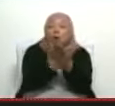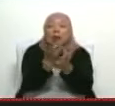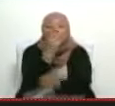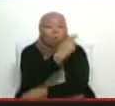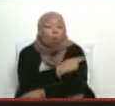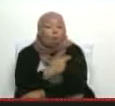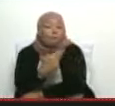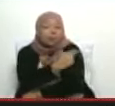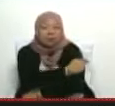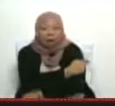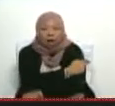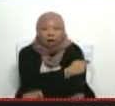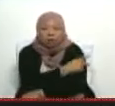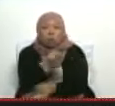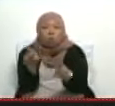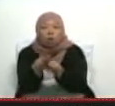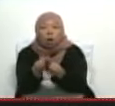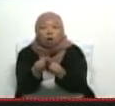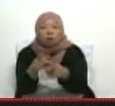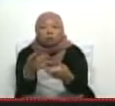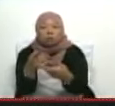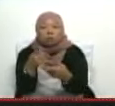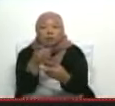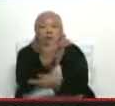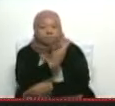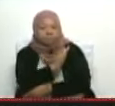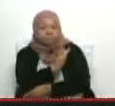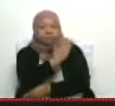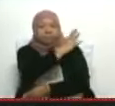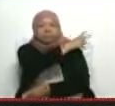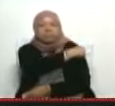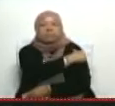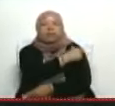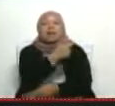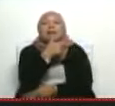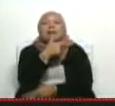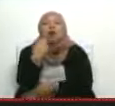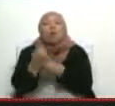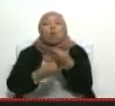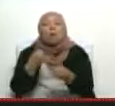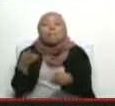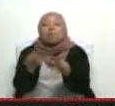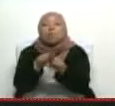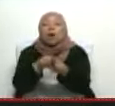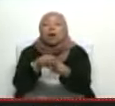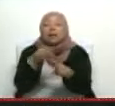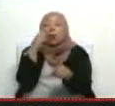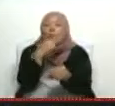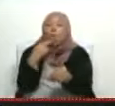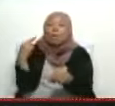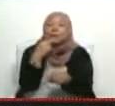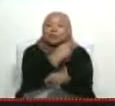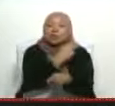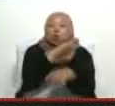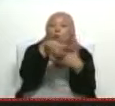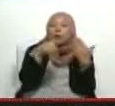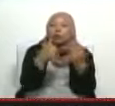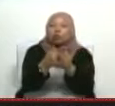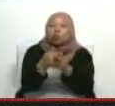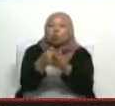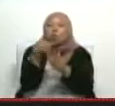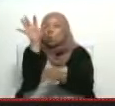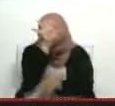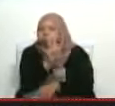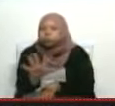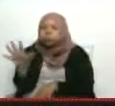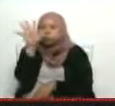nada. En Gaza, y quieren ir por Cisjordania. Pero allí no habla el